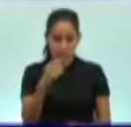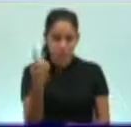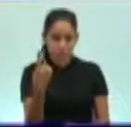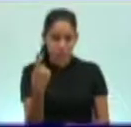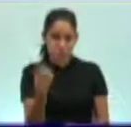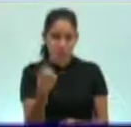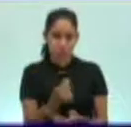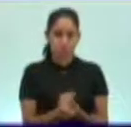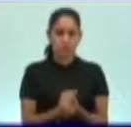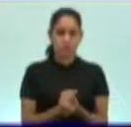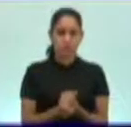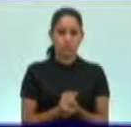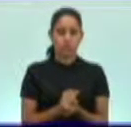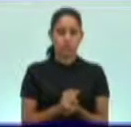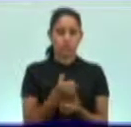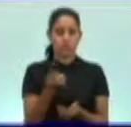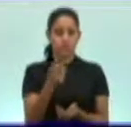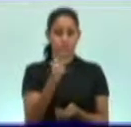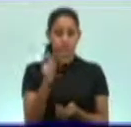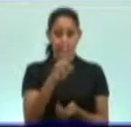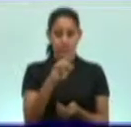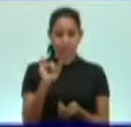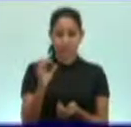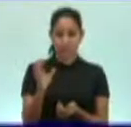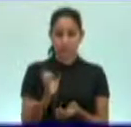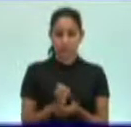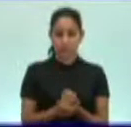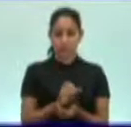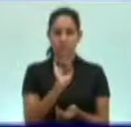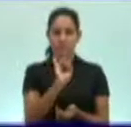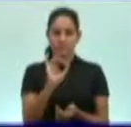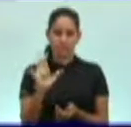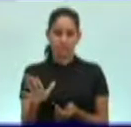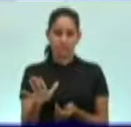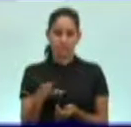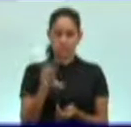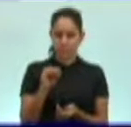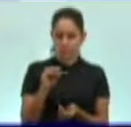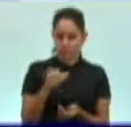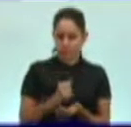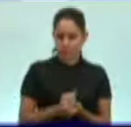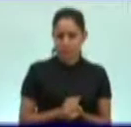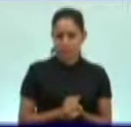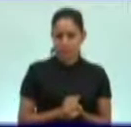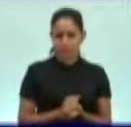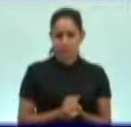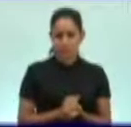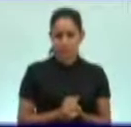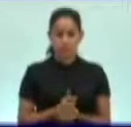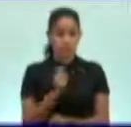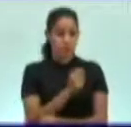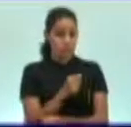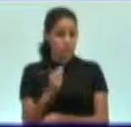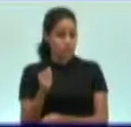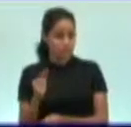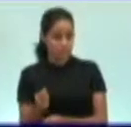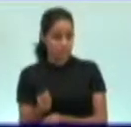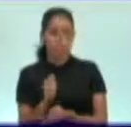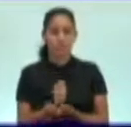el artículo número 75 se va a referir a que los